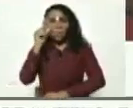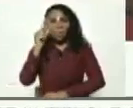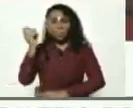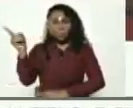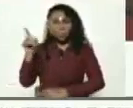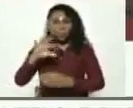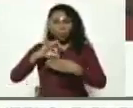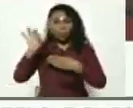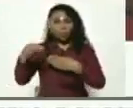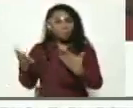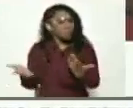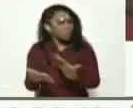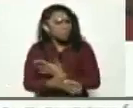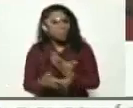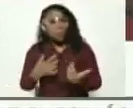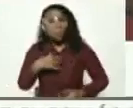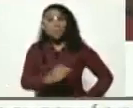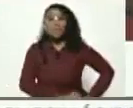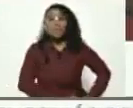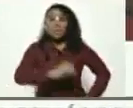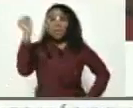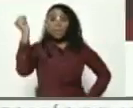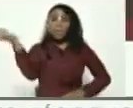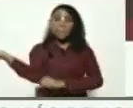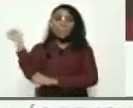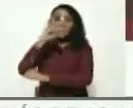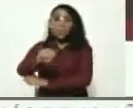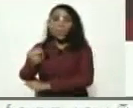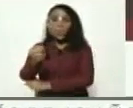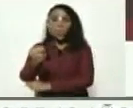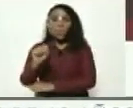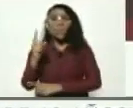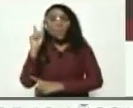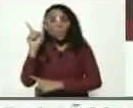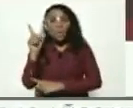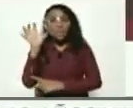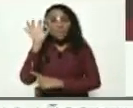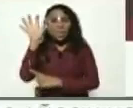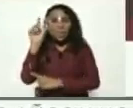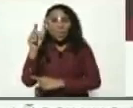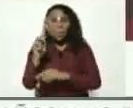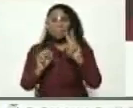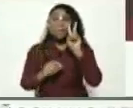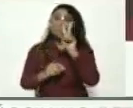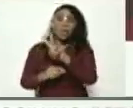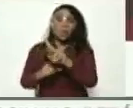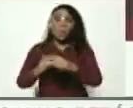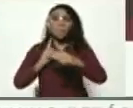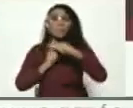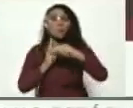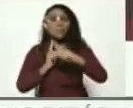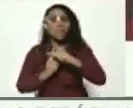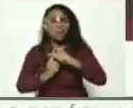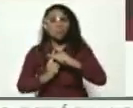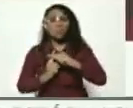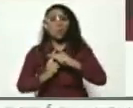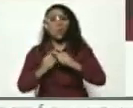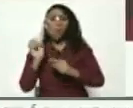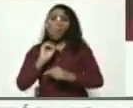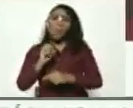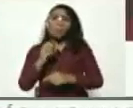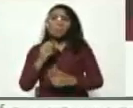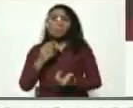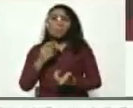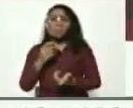isla? Un libertador derrotado, un estadista, un visionario, un optimista o un pesimista